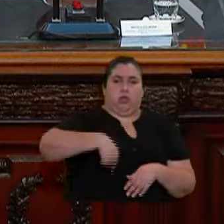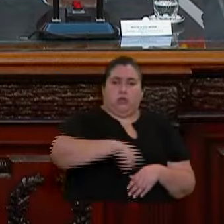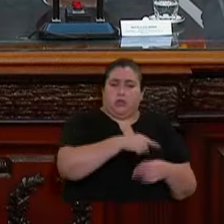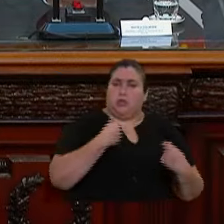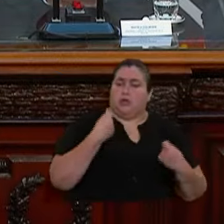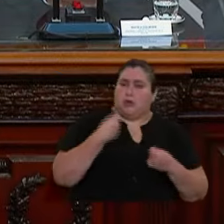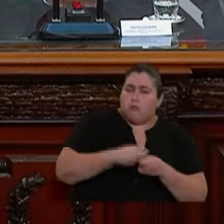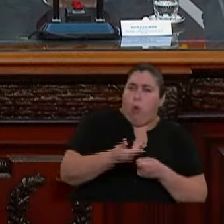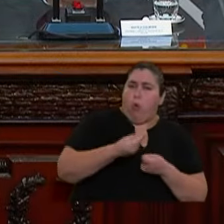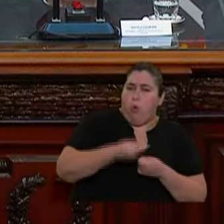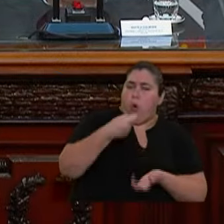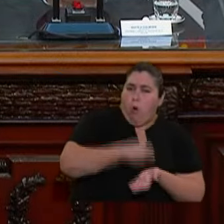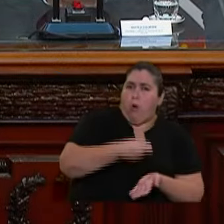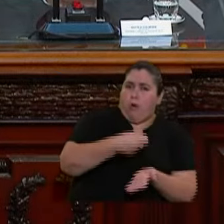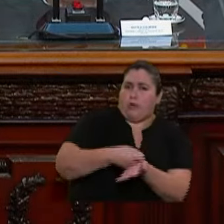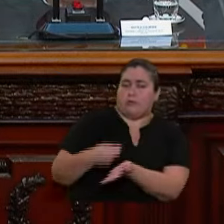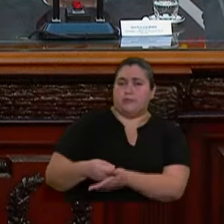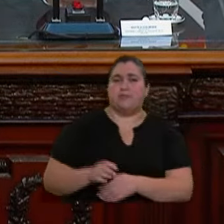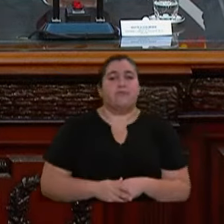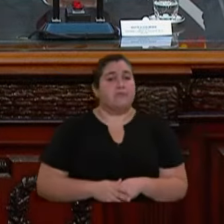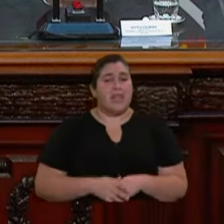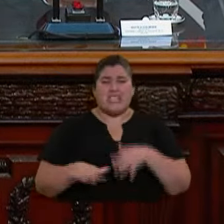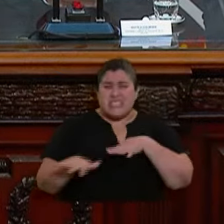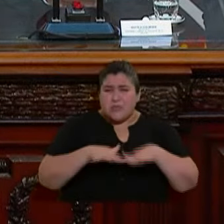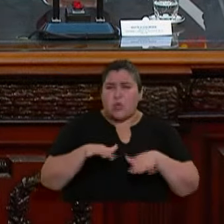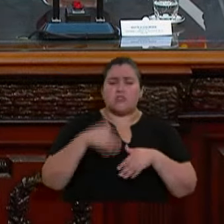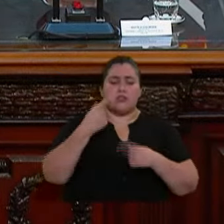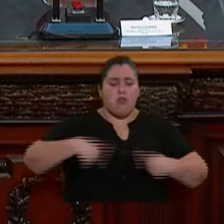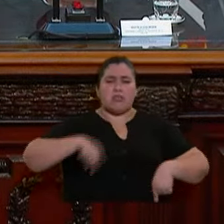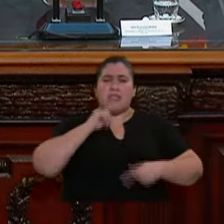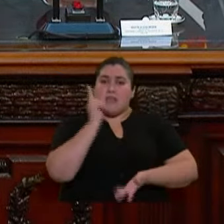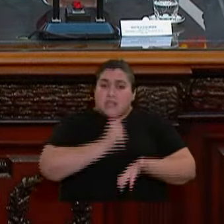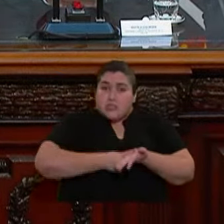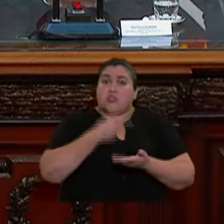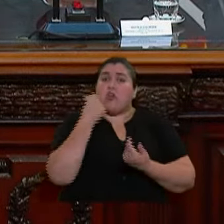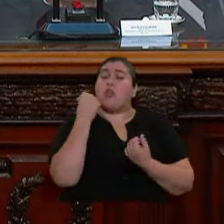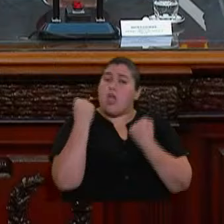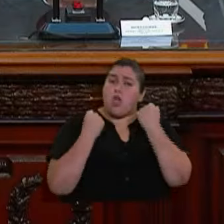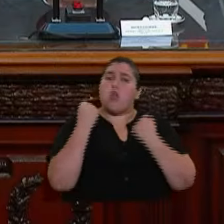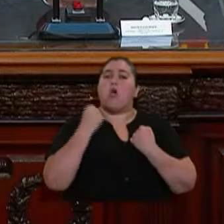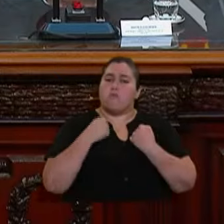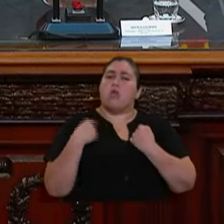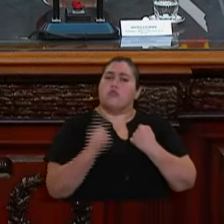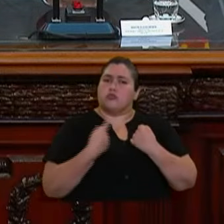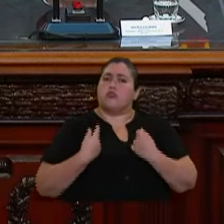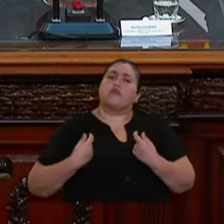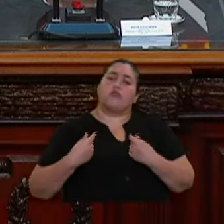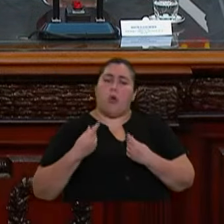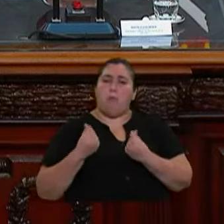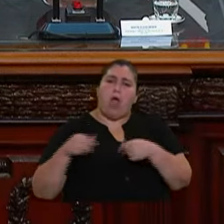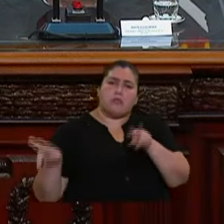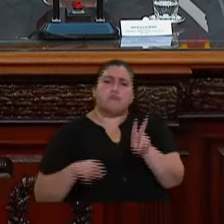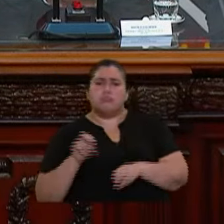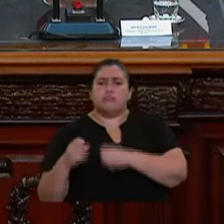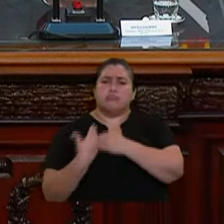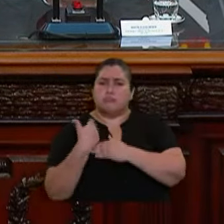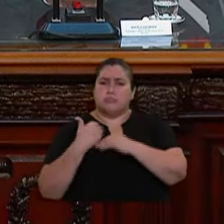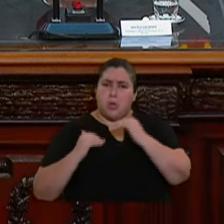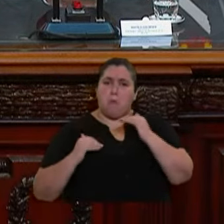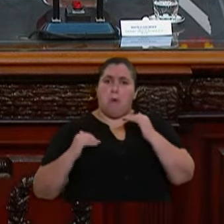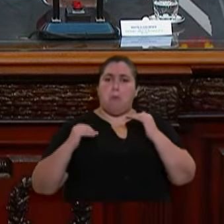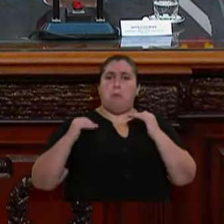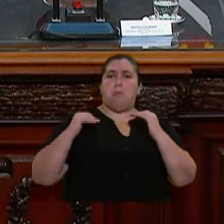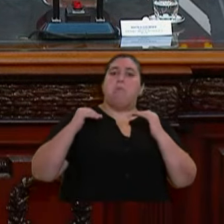argentinos. Como consecuencia de todas estas medidas económicas, llegamos al superávit, tanto primario como financiero, en nuestro primer